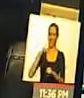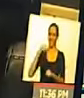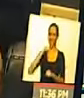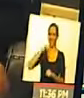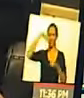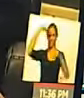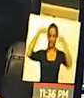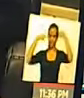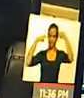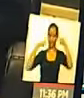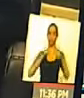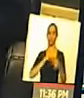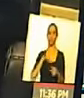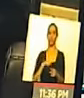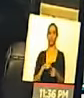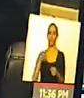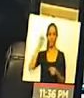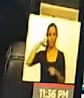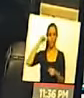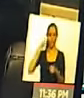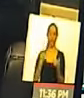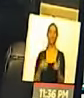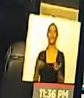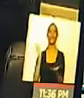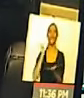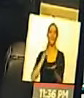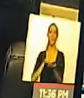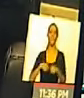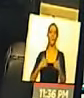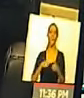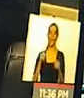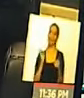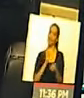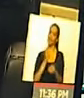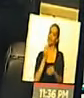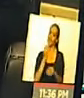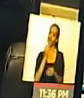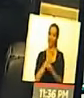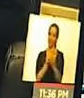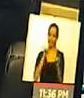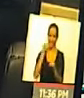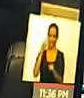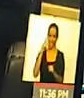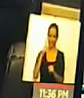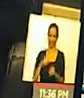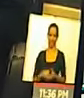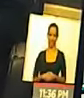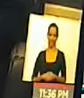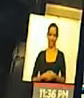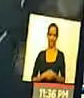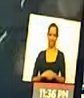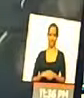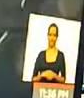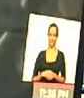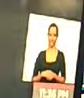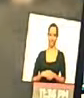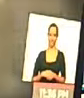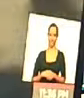ZK. Vamos a ver el video. Y venimos con más y ya la parte casi final de Zurda Conducta.